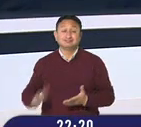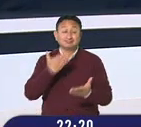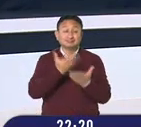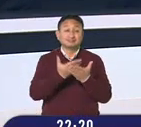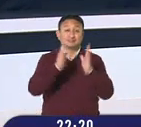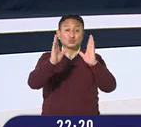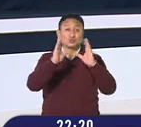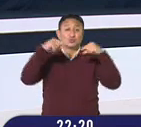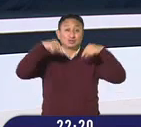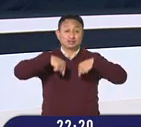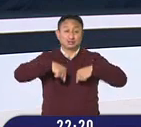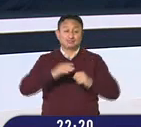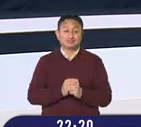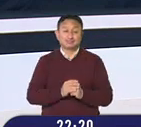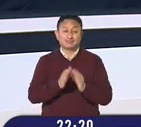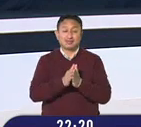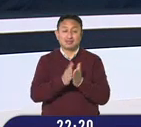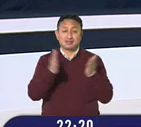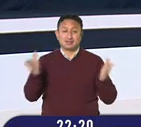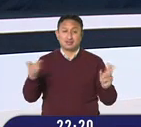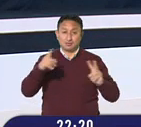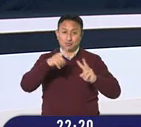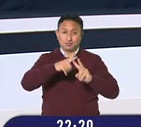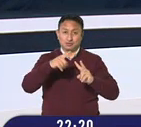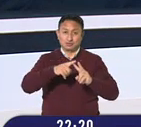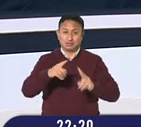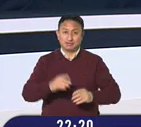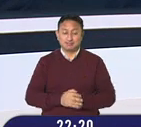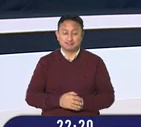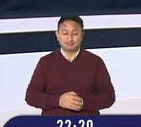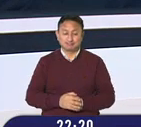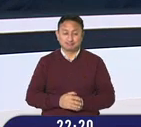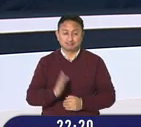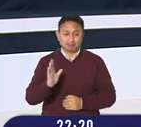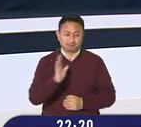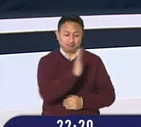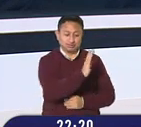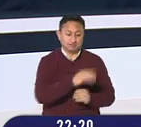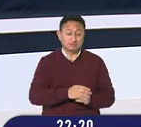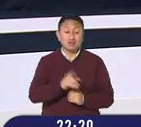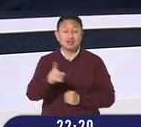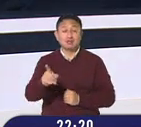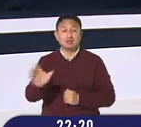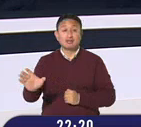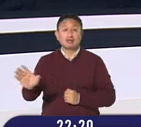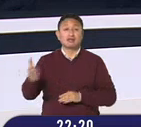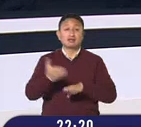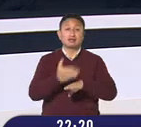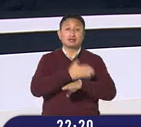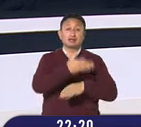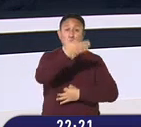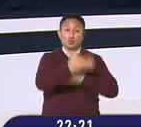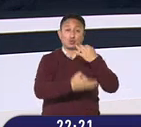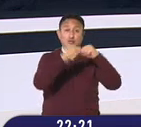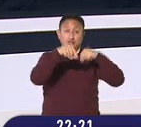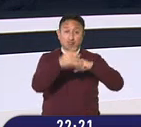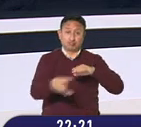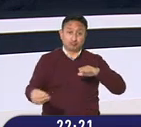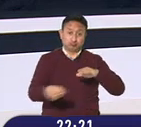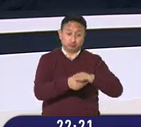Gracias por seguir en sintonía de la emisión estelar del Comercio TV. Las cuentas bancarias de los sentenciados en el caso